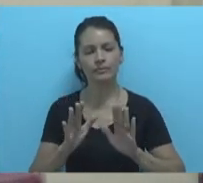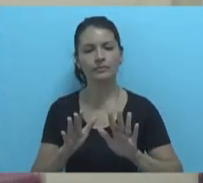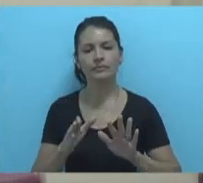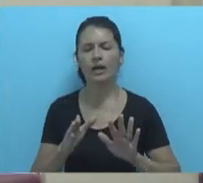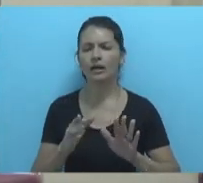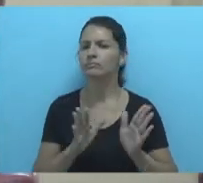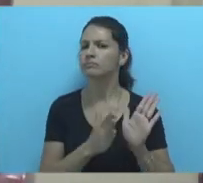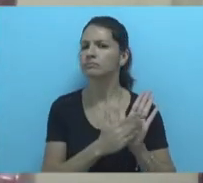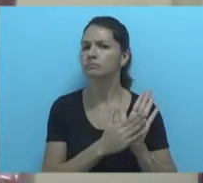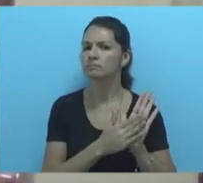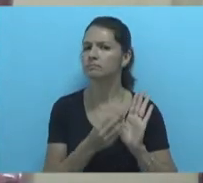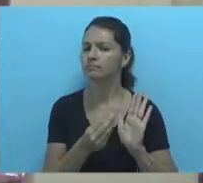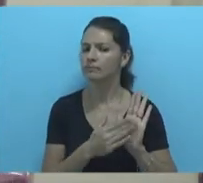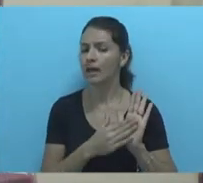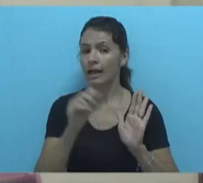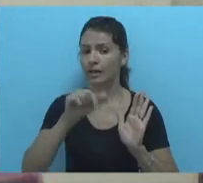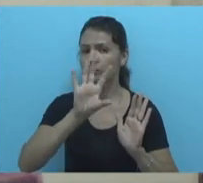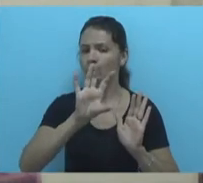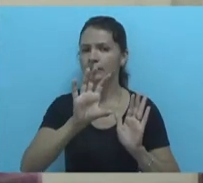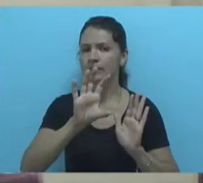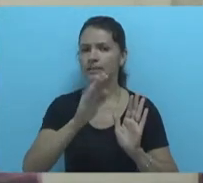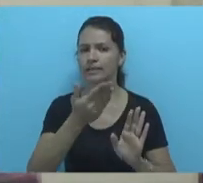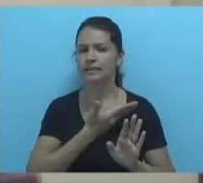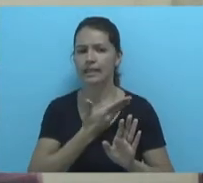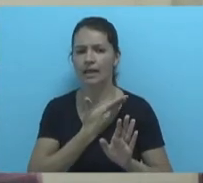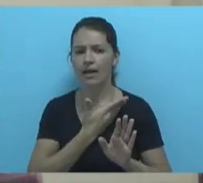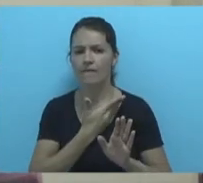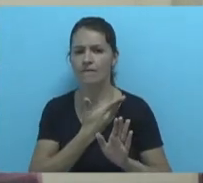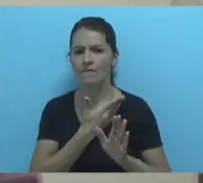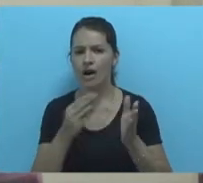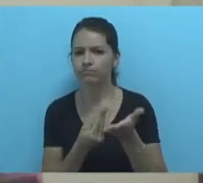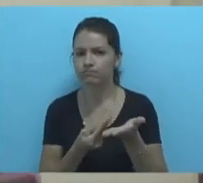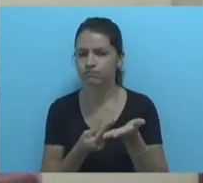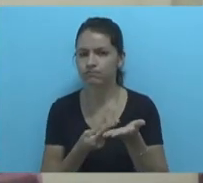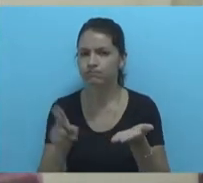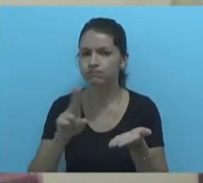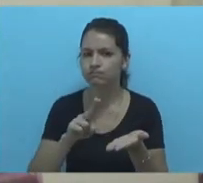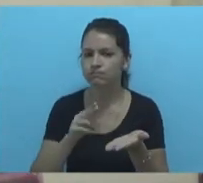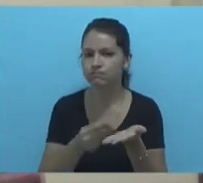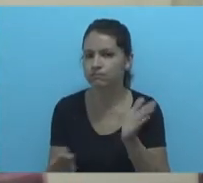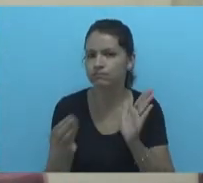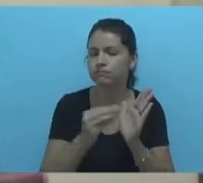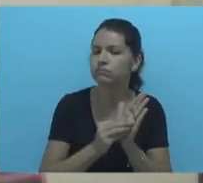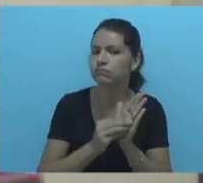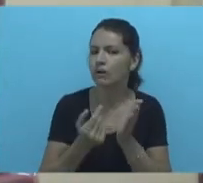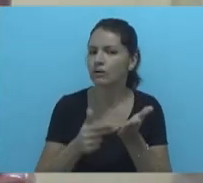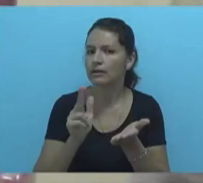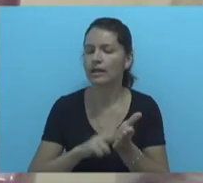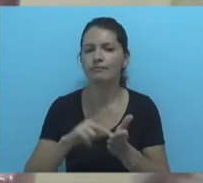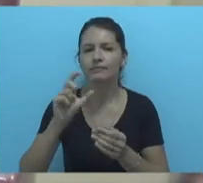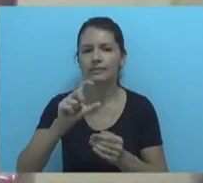restablece en la provincia la cláusula gatillo. La verdad que estamos muy entusiasmados